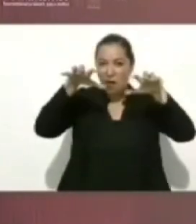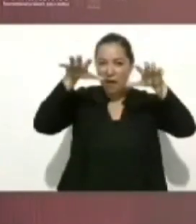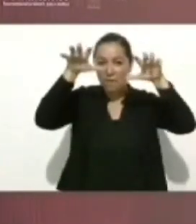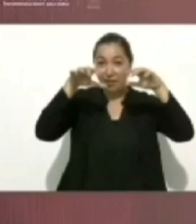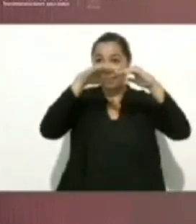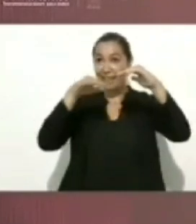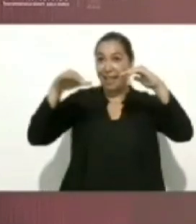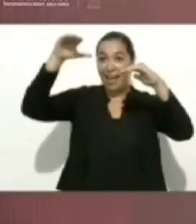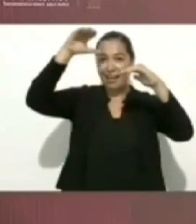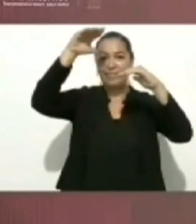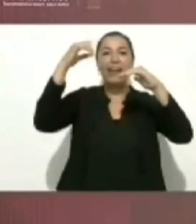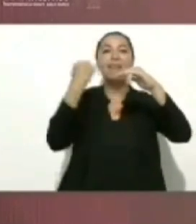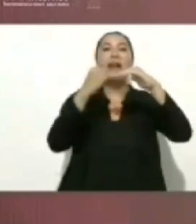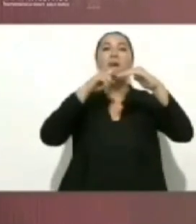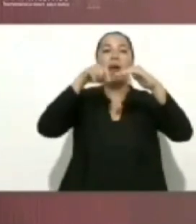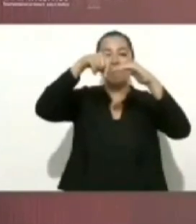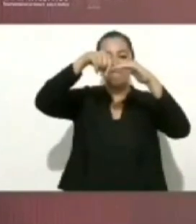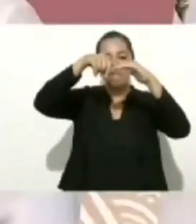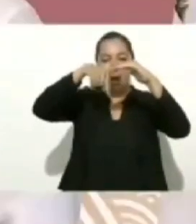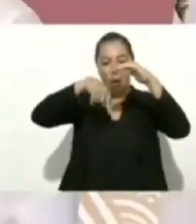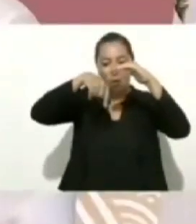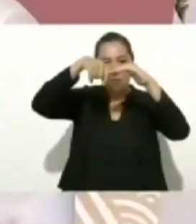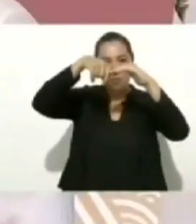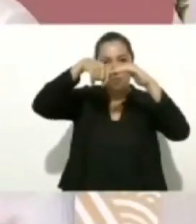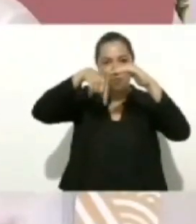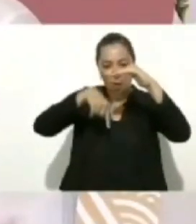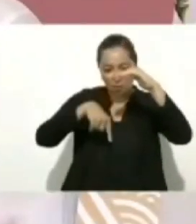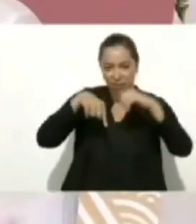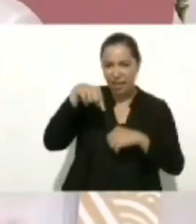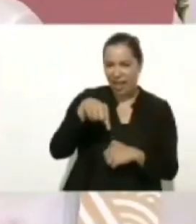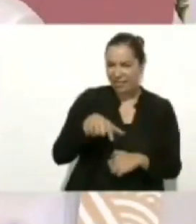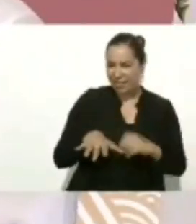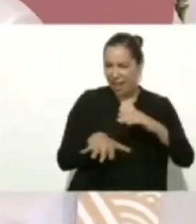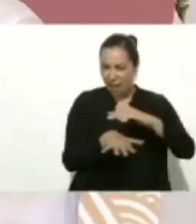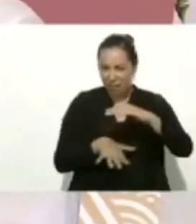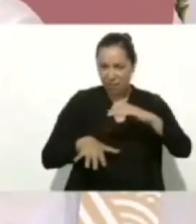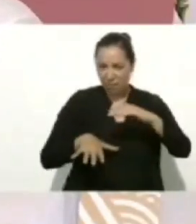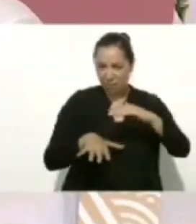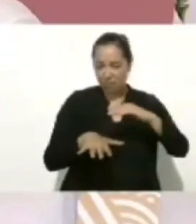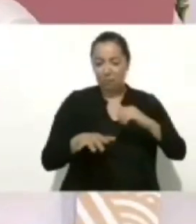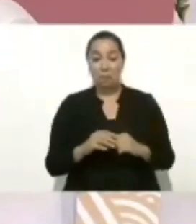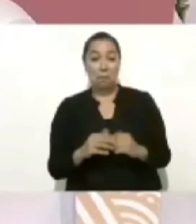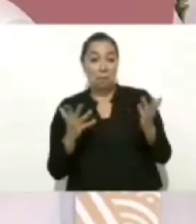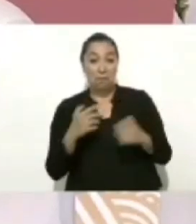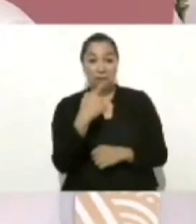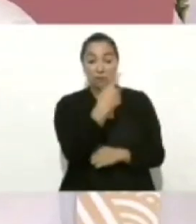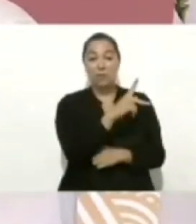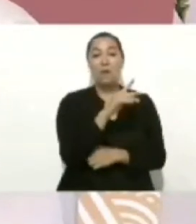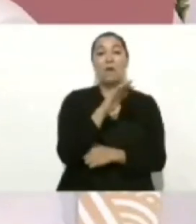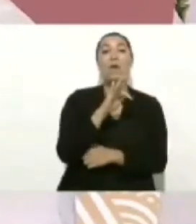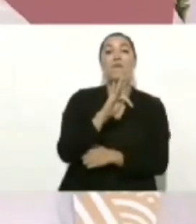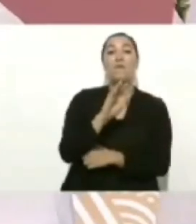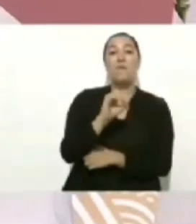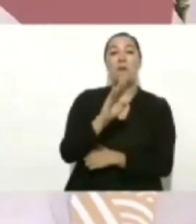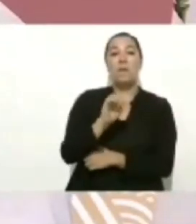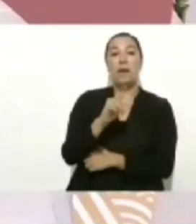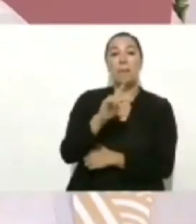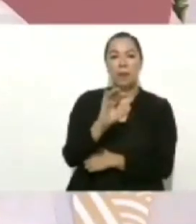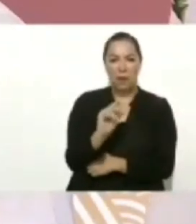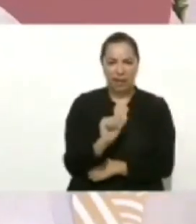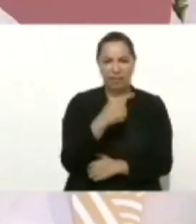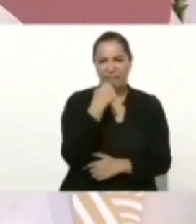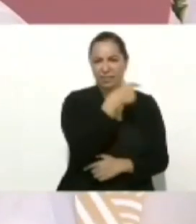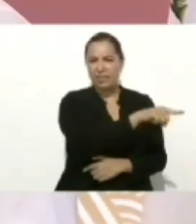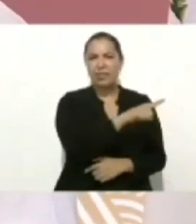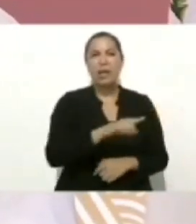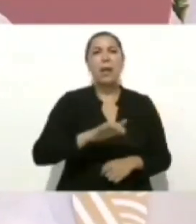abajo. Eso fue el FOBAPROA, que convirtieron en una crisis las